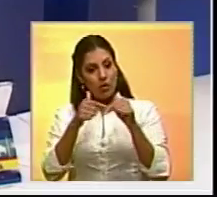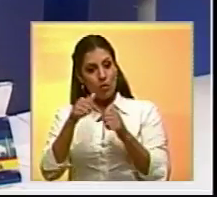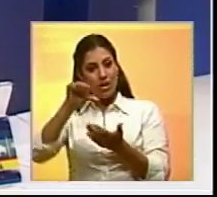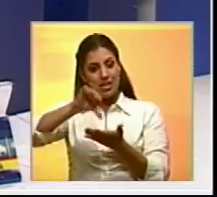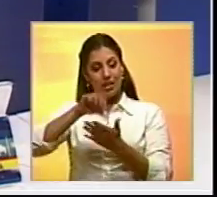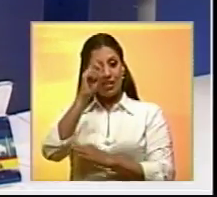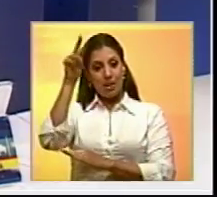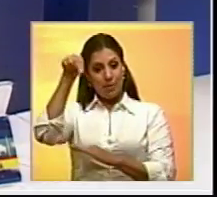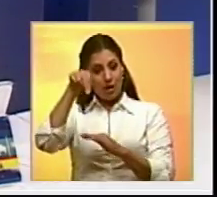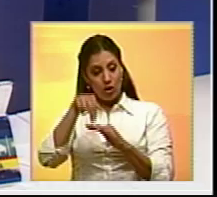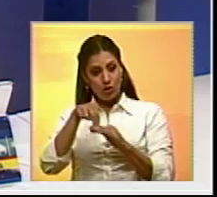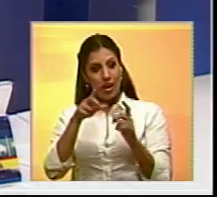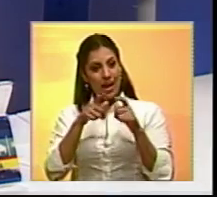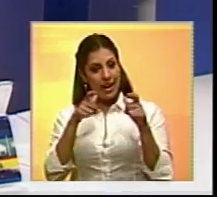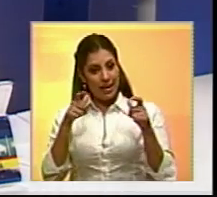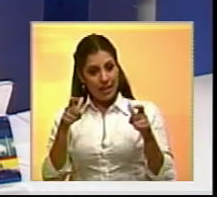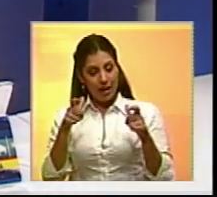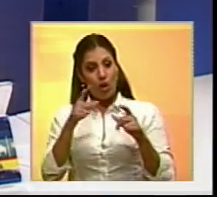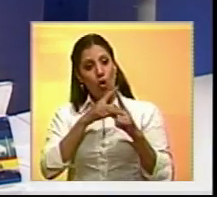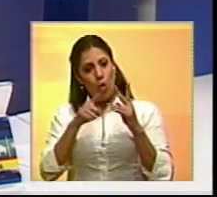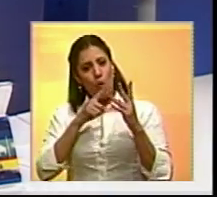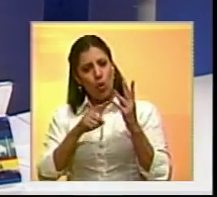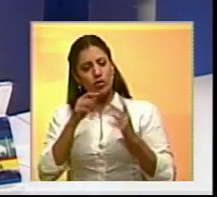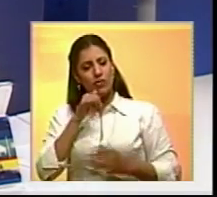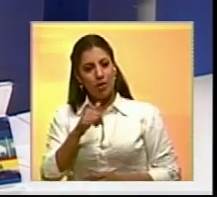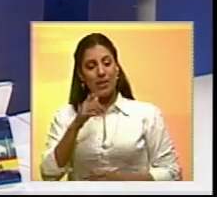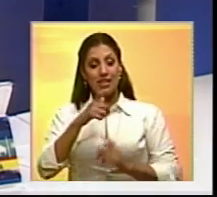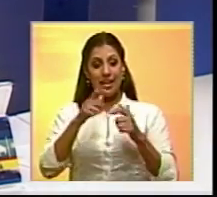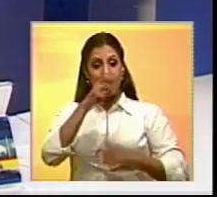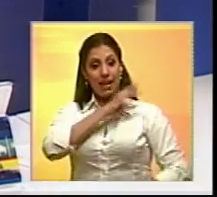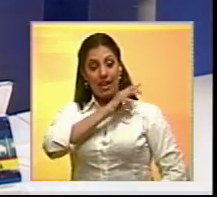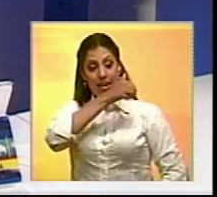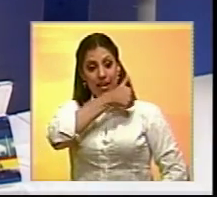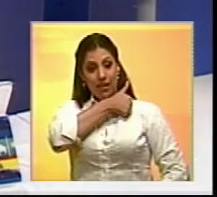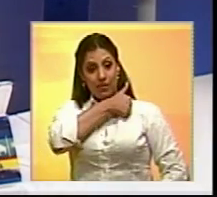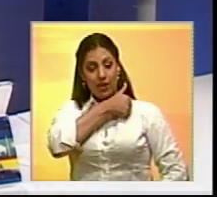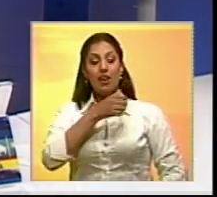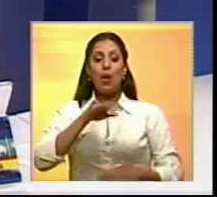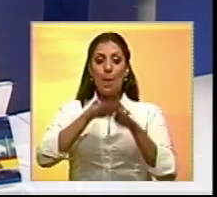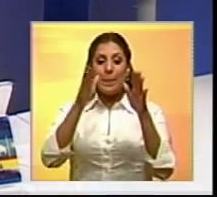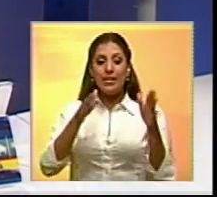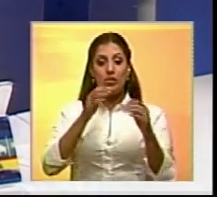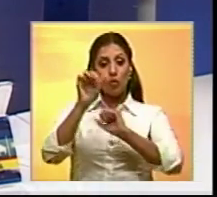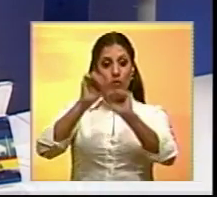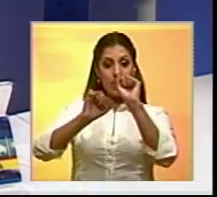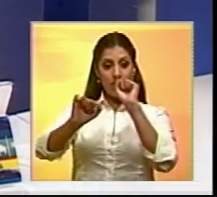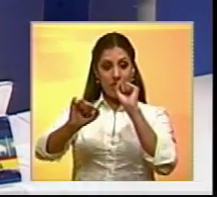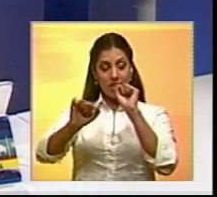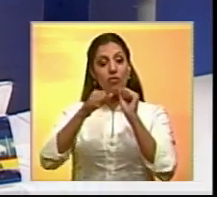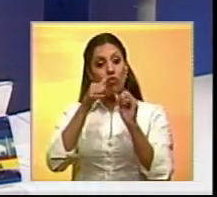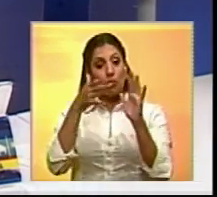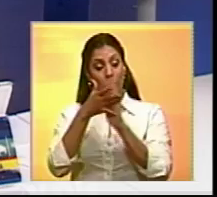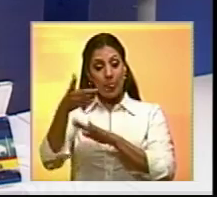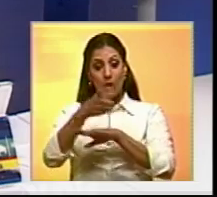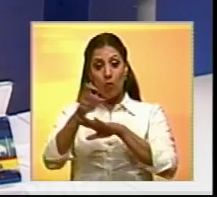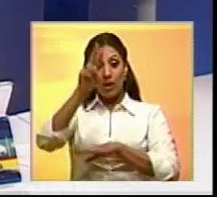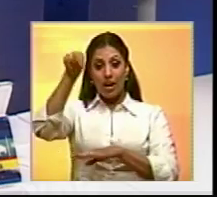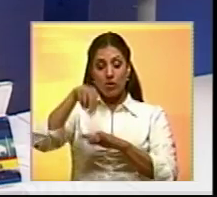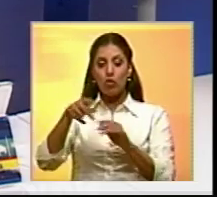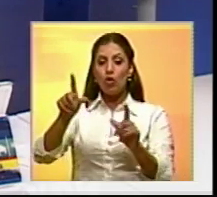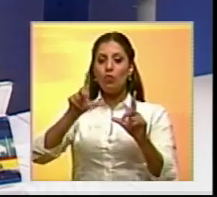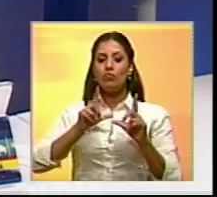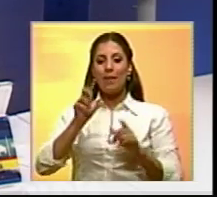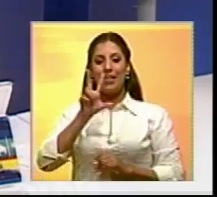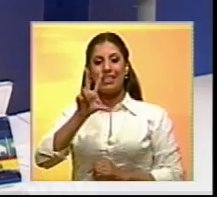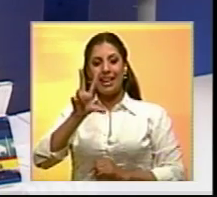la Asamblea Nacional. El general, entre otras informaciones, el general en jefe Vladimir Padrino López, ministro para la Defensa, informó que el gobierno nacional ha recibido